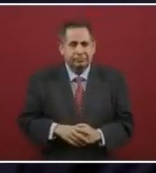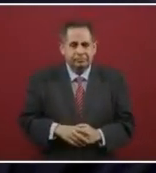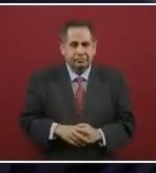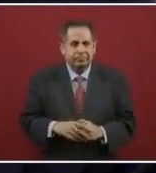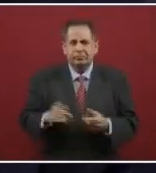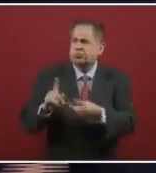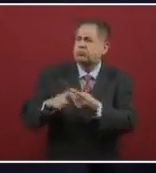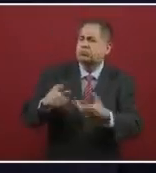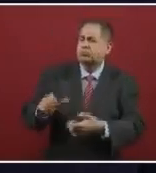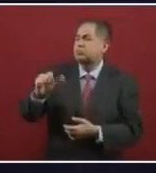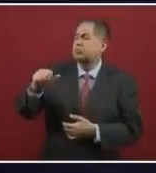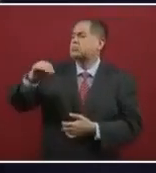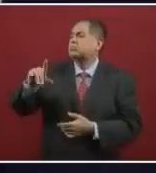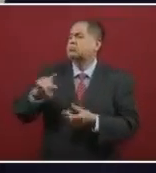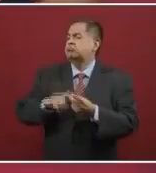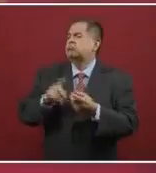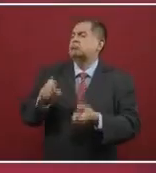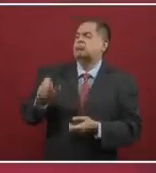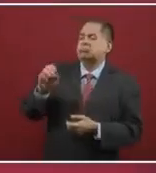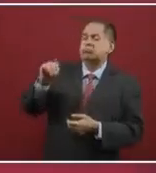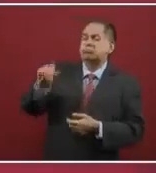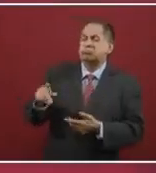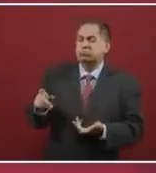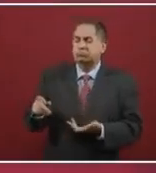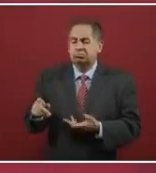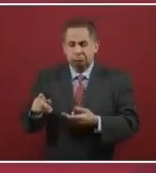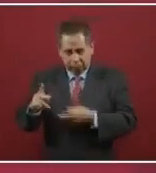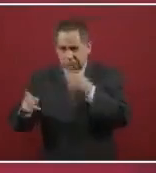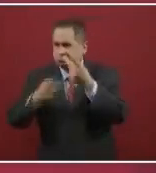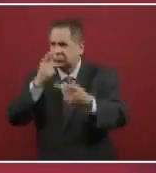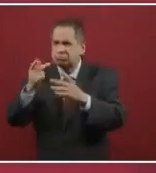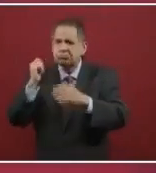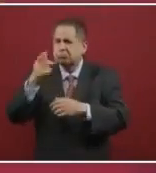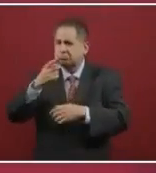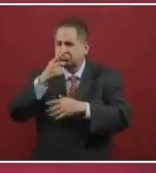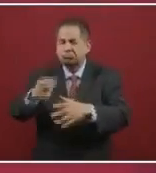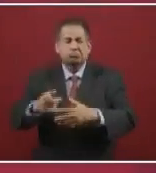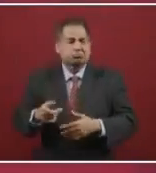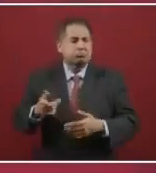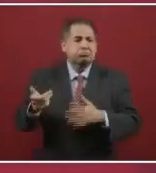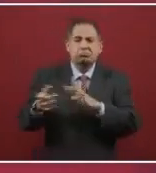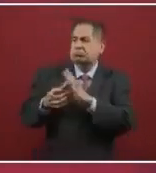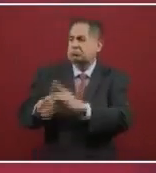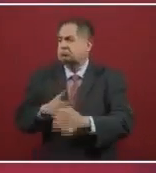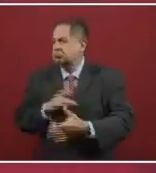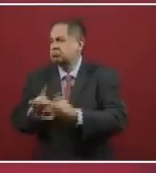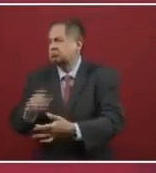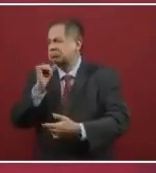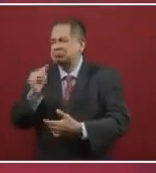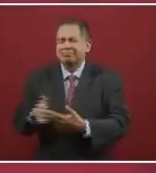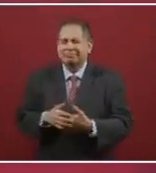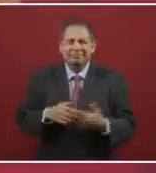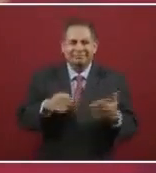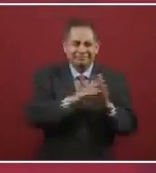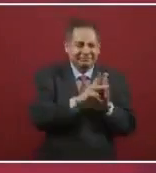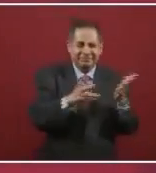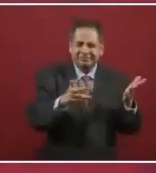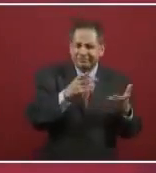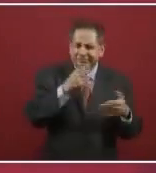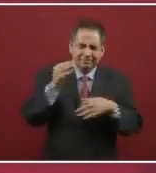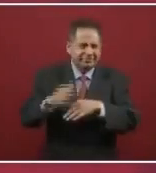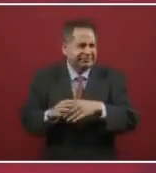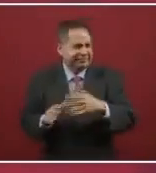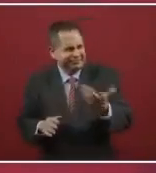Andrés Manuel, que no se manifiesta, no se solidariza, como si yo